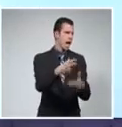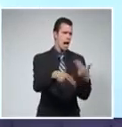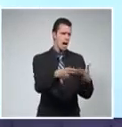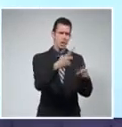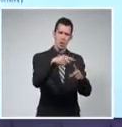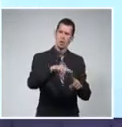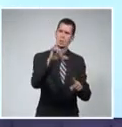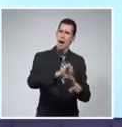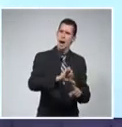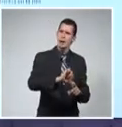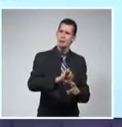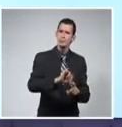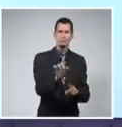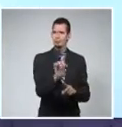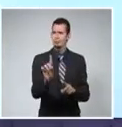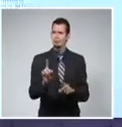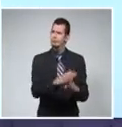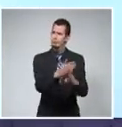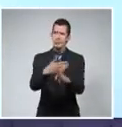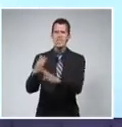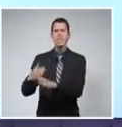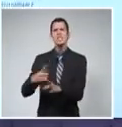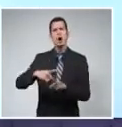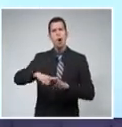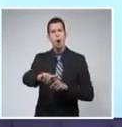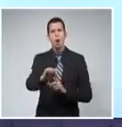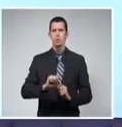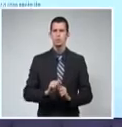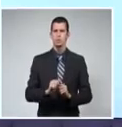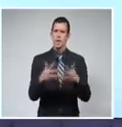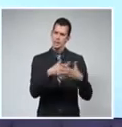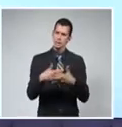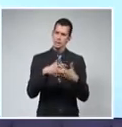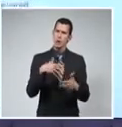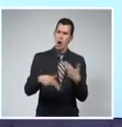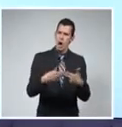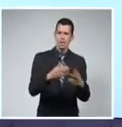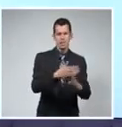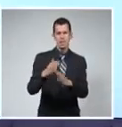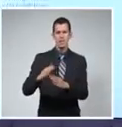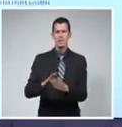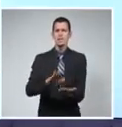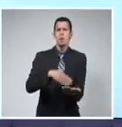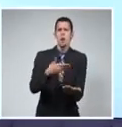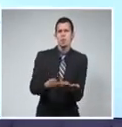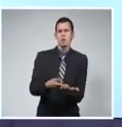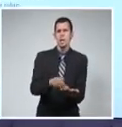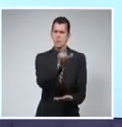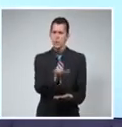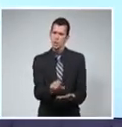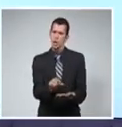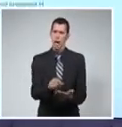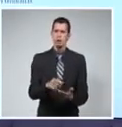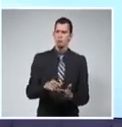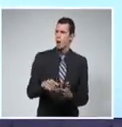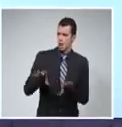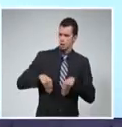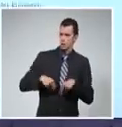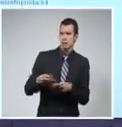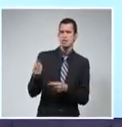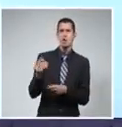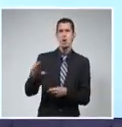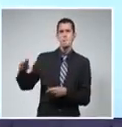activismos sociales en este país, para que se contrapongan a las políticas del gobierno, entre otros muchos fines de los que